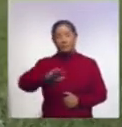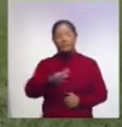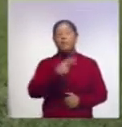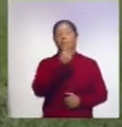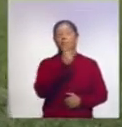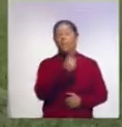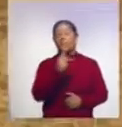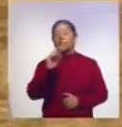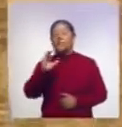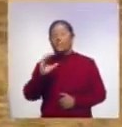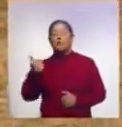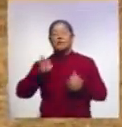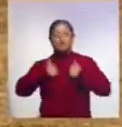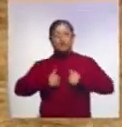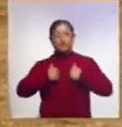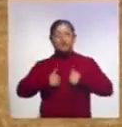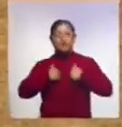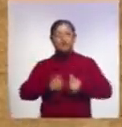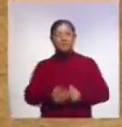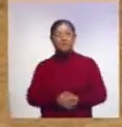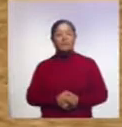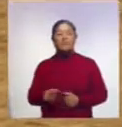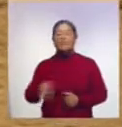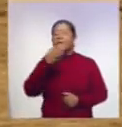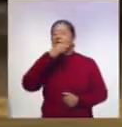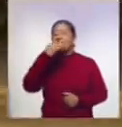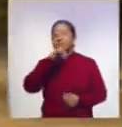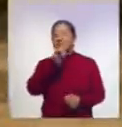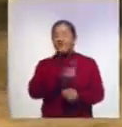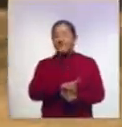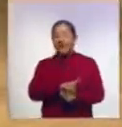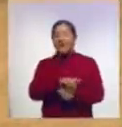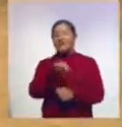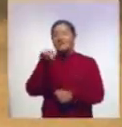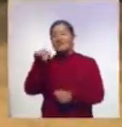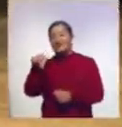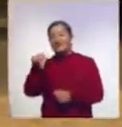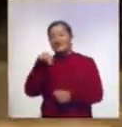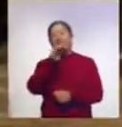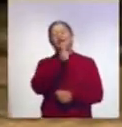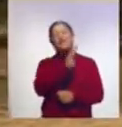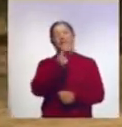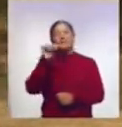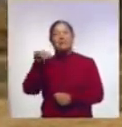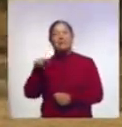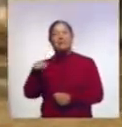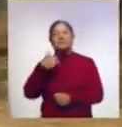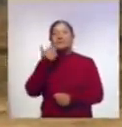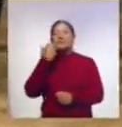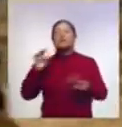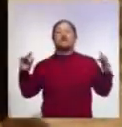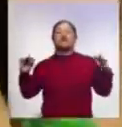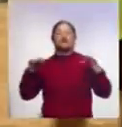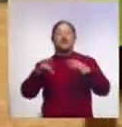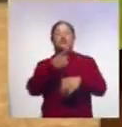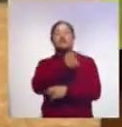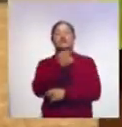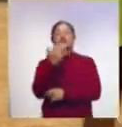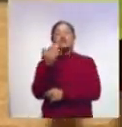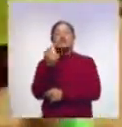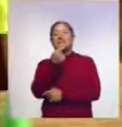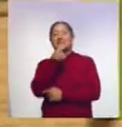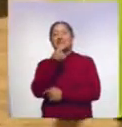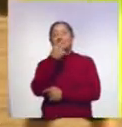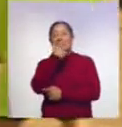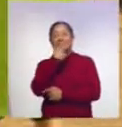Cahuansi de Chiautempan será sede del Festival de Fútbol Net, donde se espera la asistencia de 150 niñas y niños.